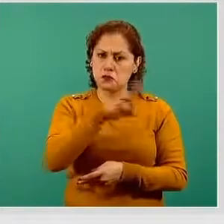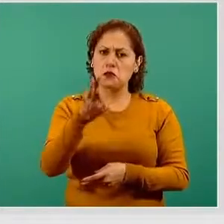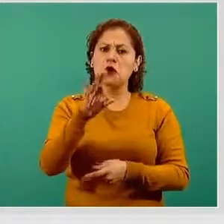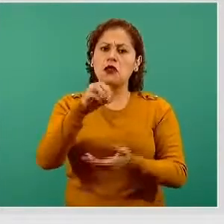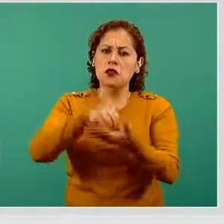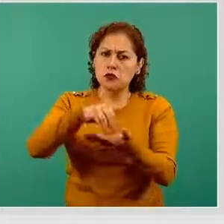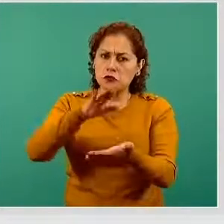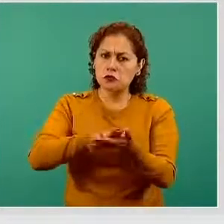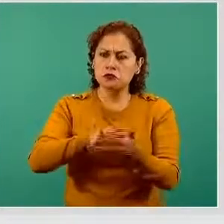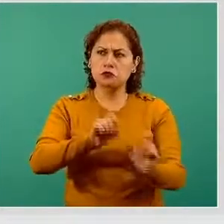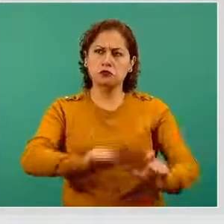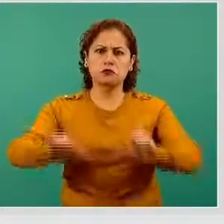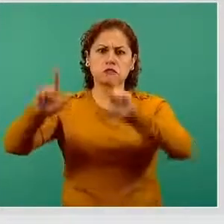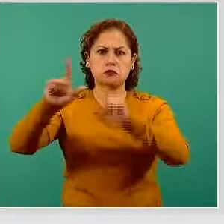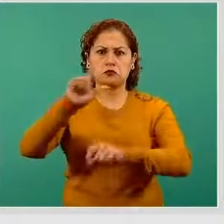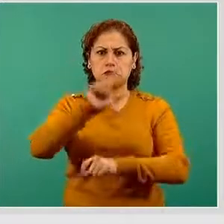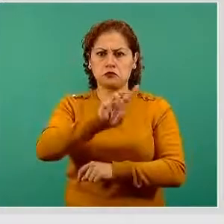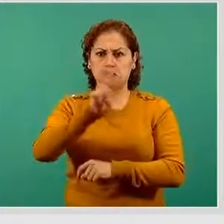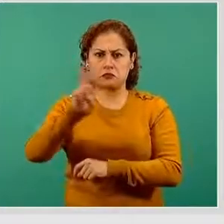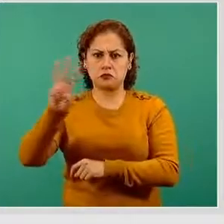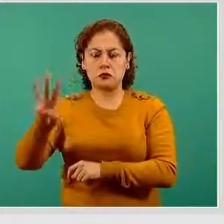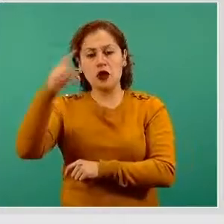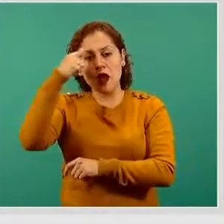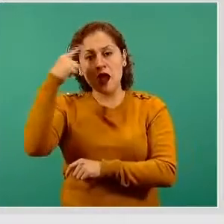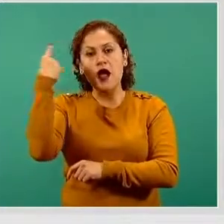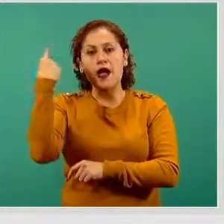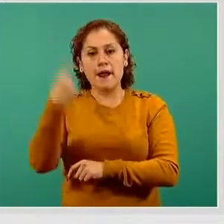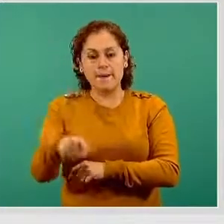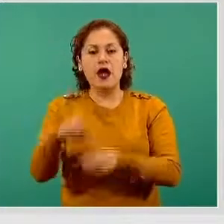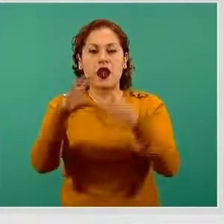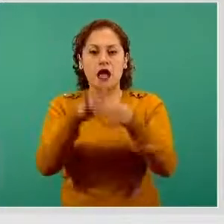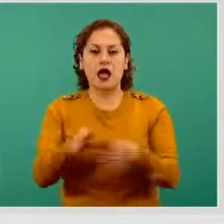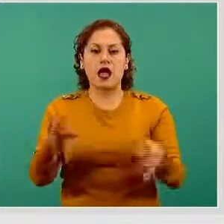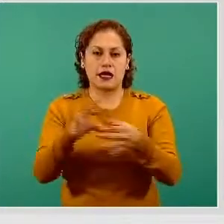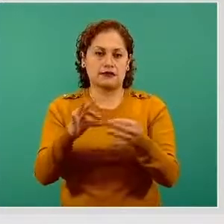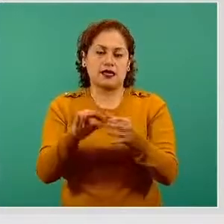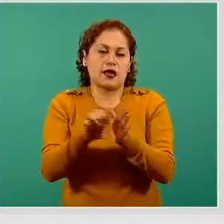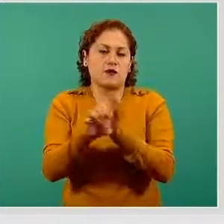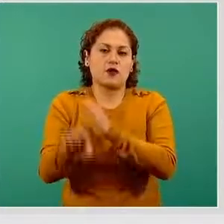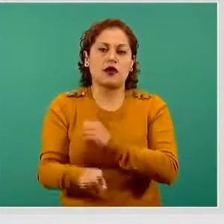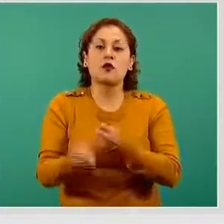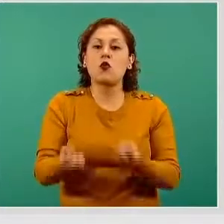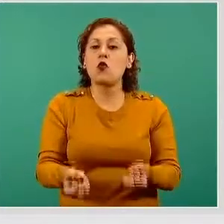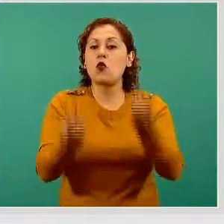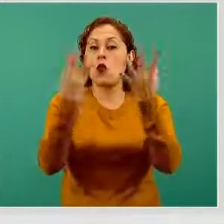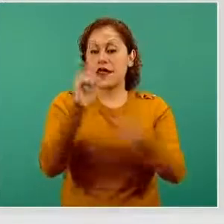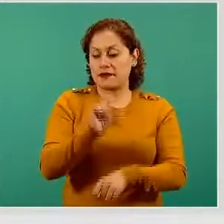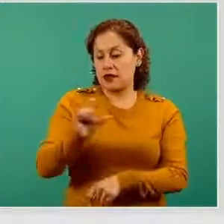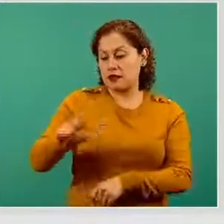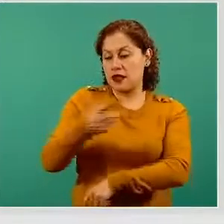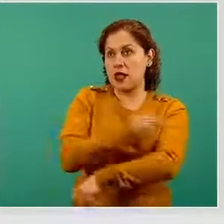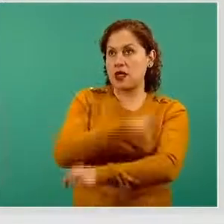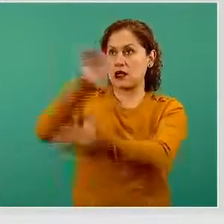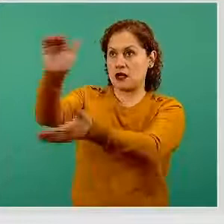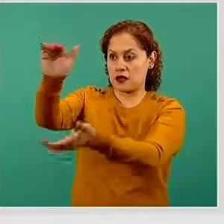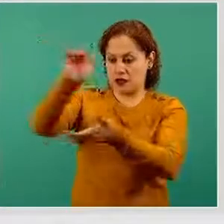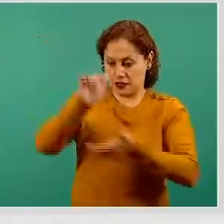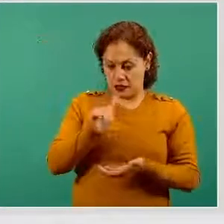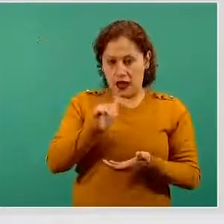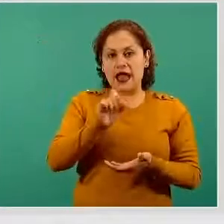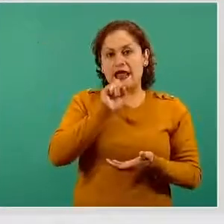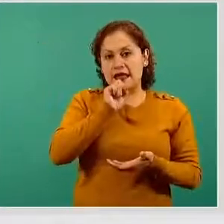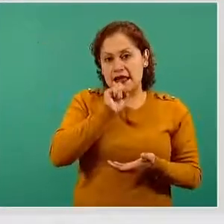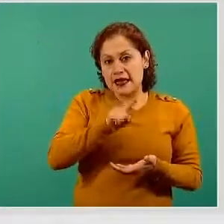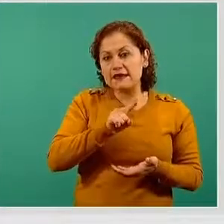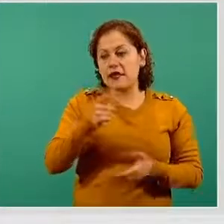estamos reportando la totalidad de dosis que han arribado al país, como la totalidad de dosis que se han aplicado, y tenemos la distribución